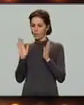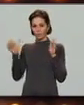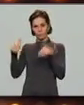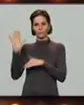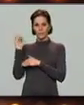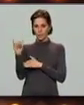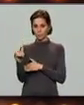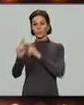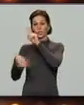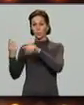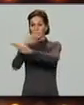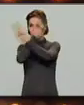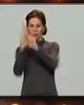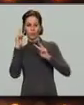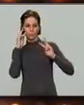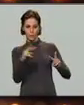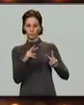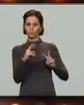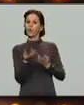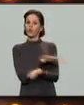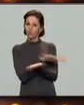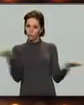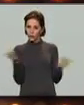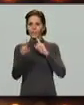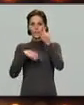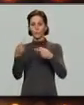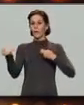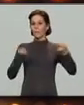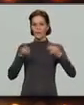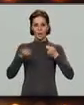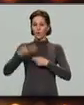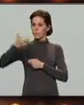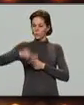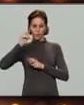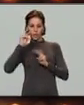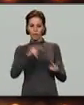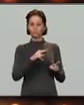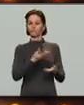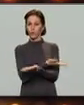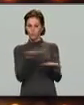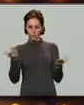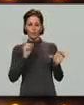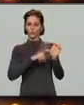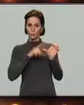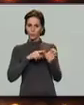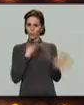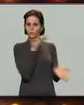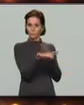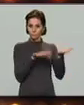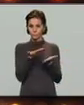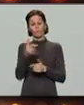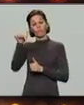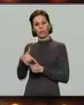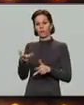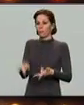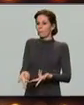campo con la que debemos ganar tamaño internacional y más peso exterior en los mercados clave para Extremadura. Y